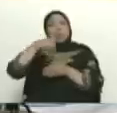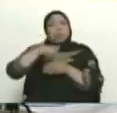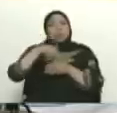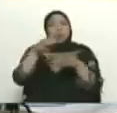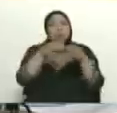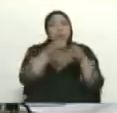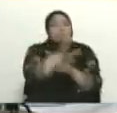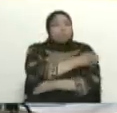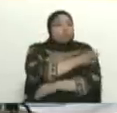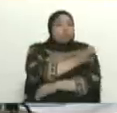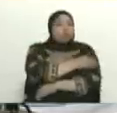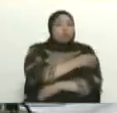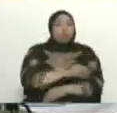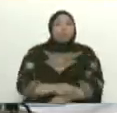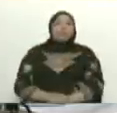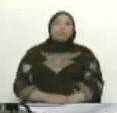sencilla,